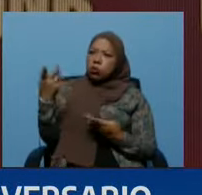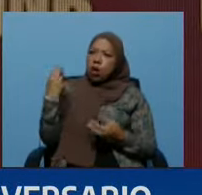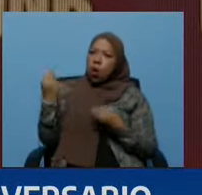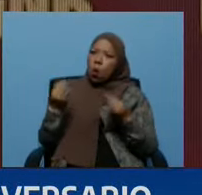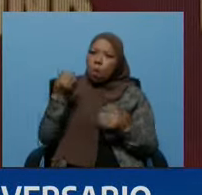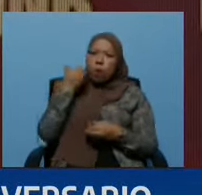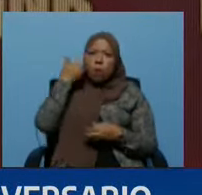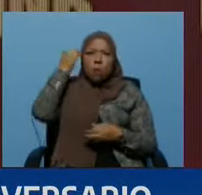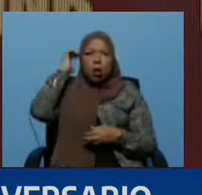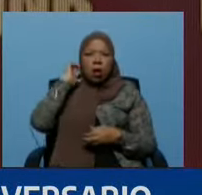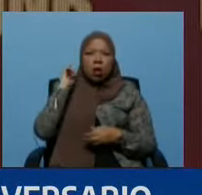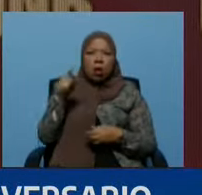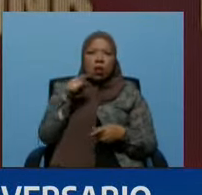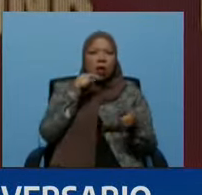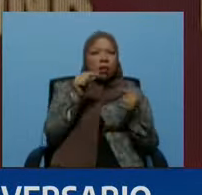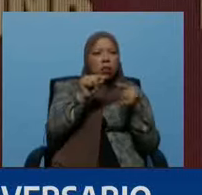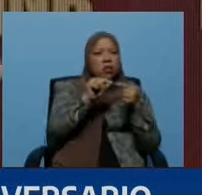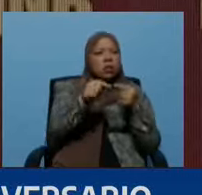Lo denunció